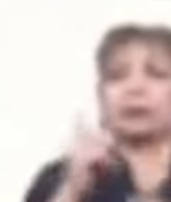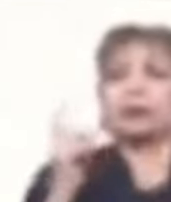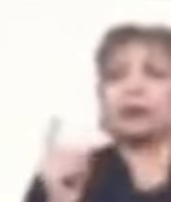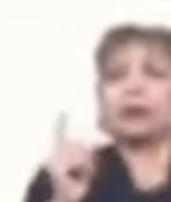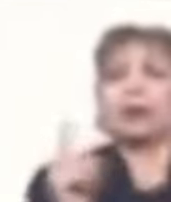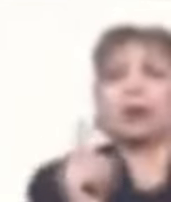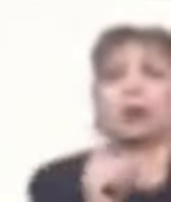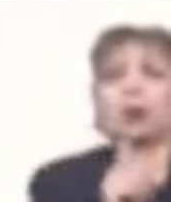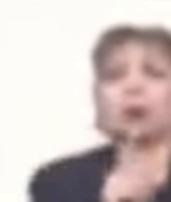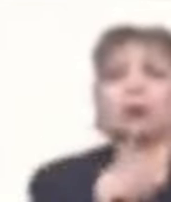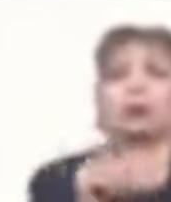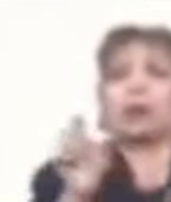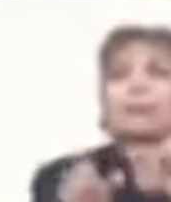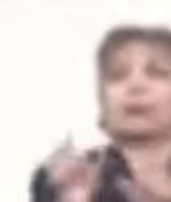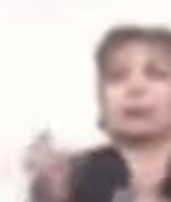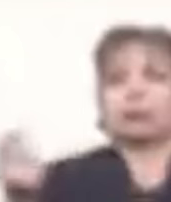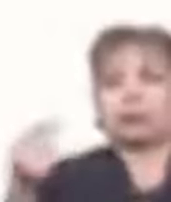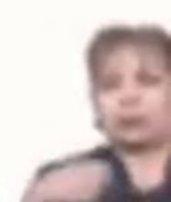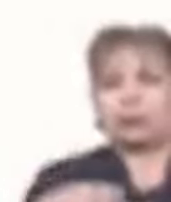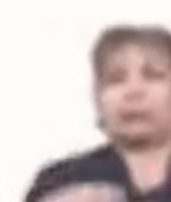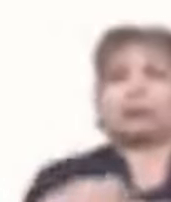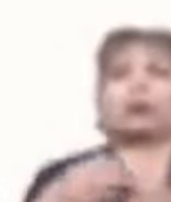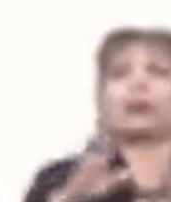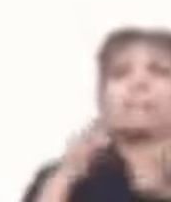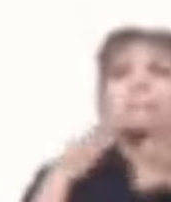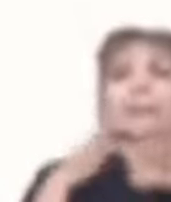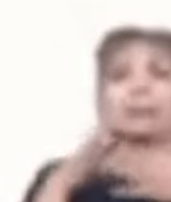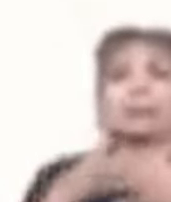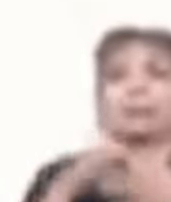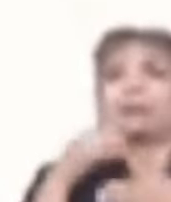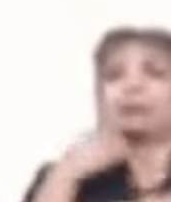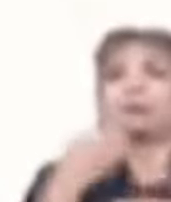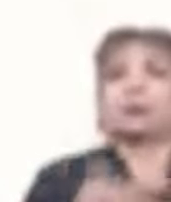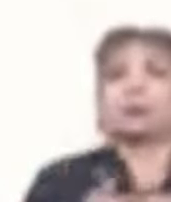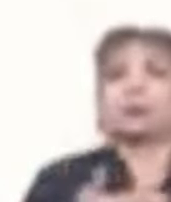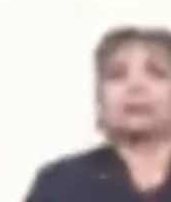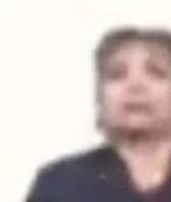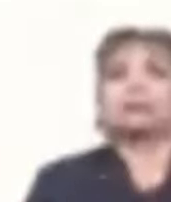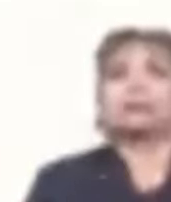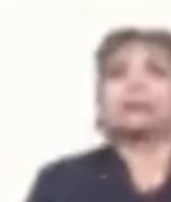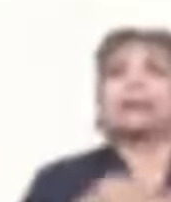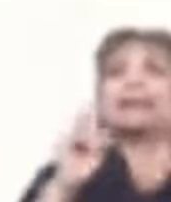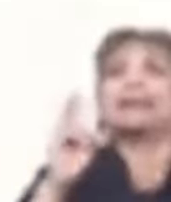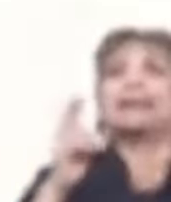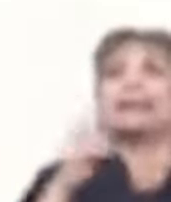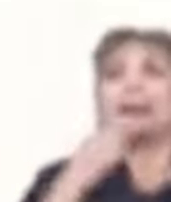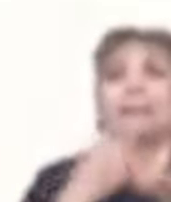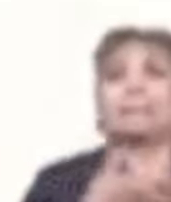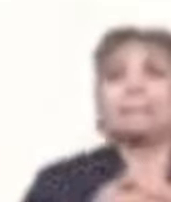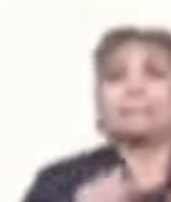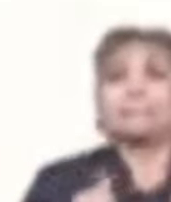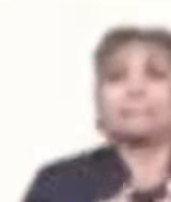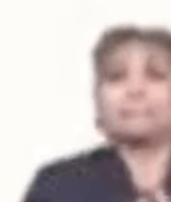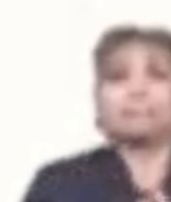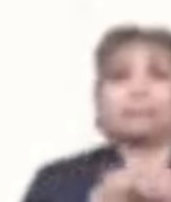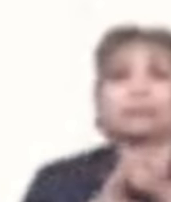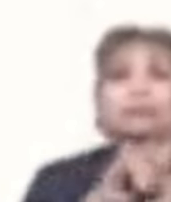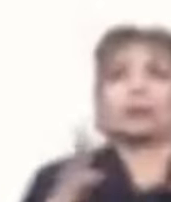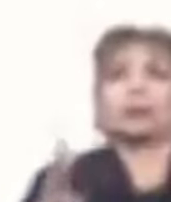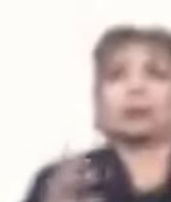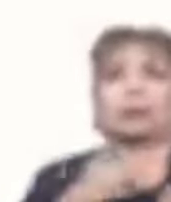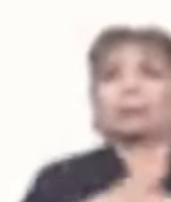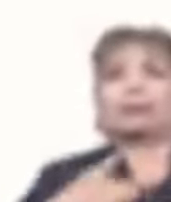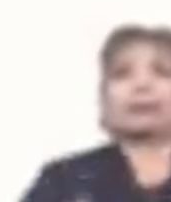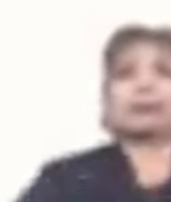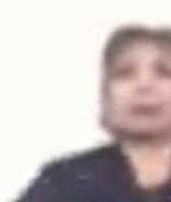los candidatos que habían pasado la valla, por así decirlo, ese tema salió a colación. Tanto el presidente